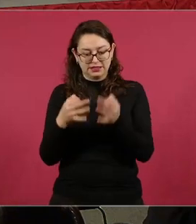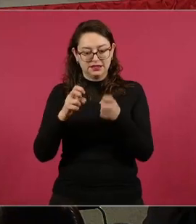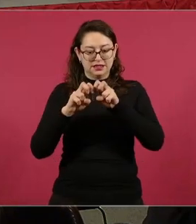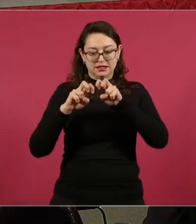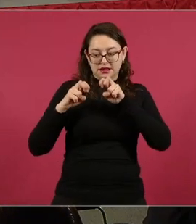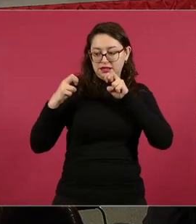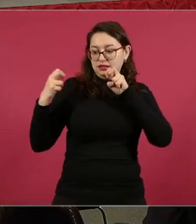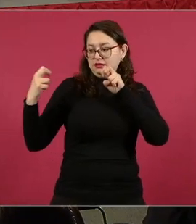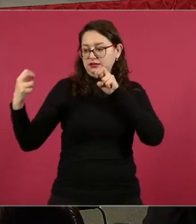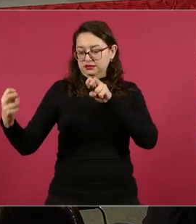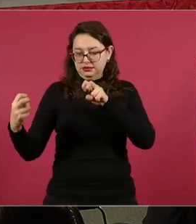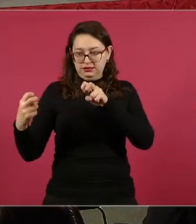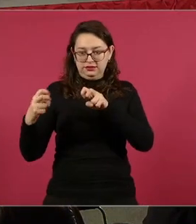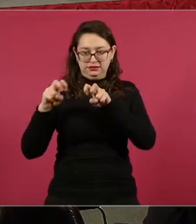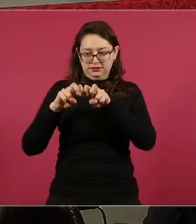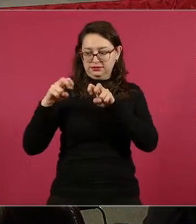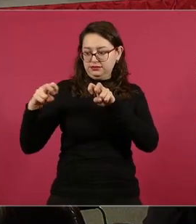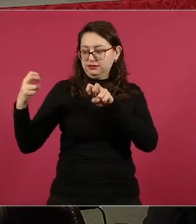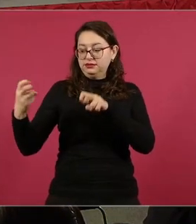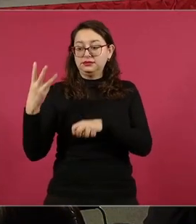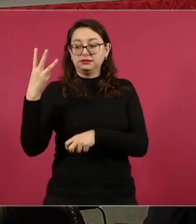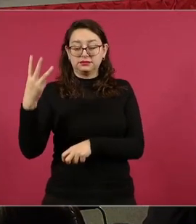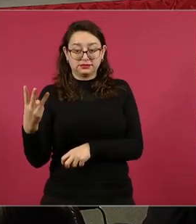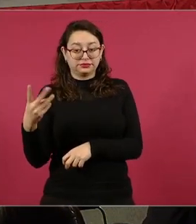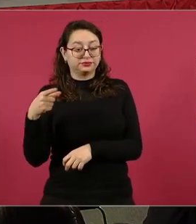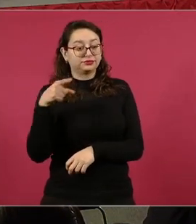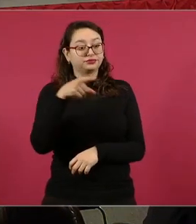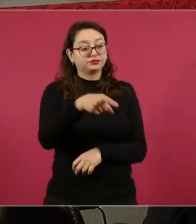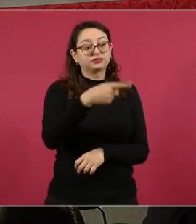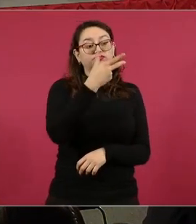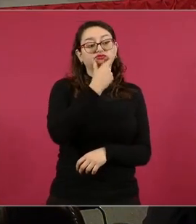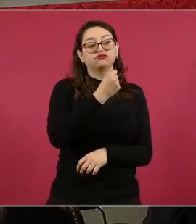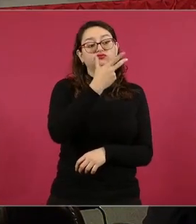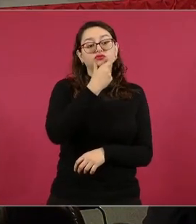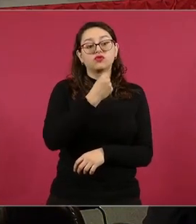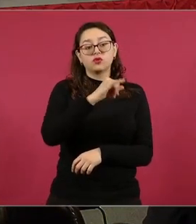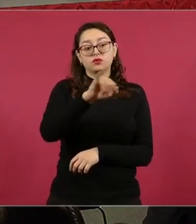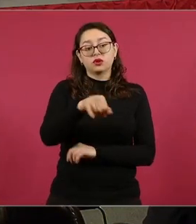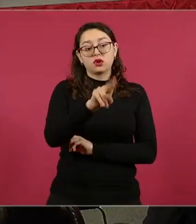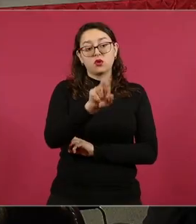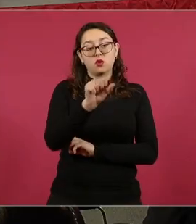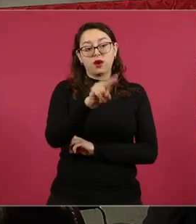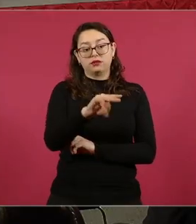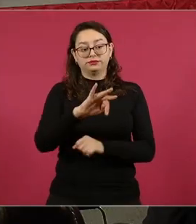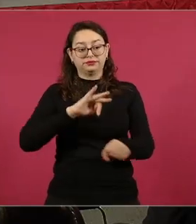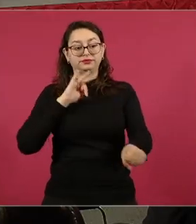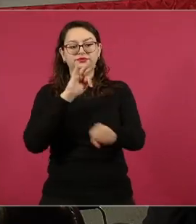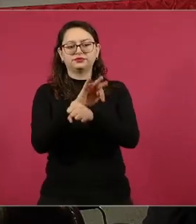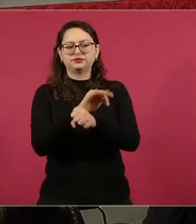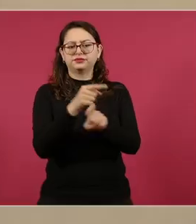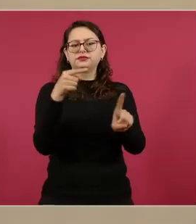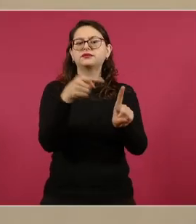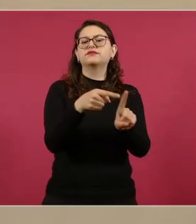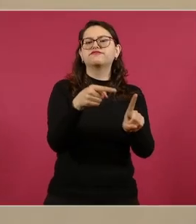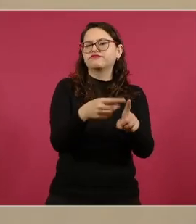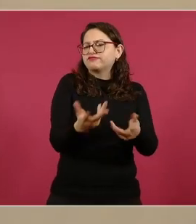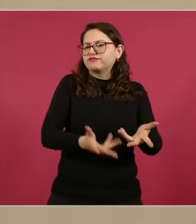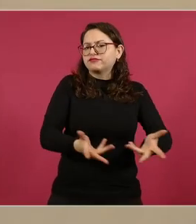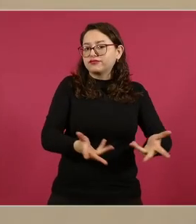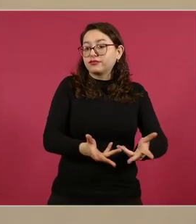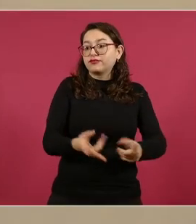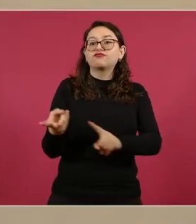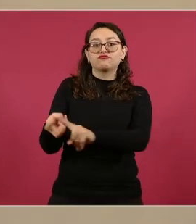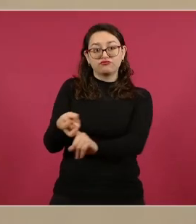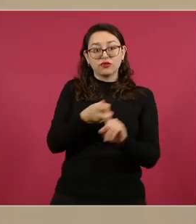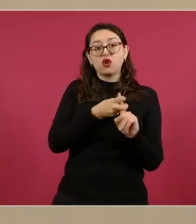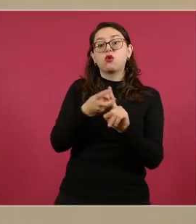quienes favorecen en este caso a un presunto secuestrador, Juan N., quien el 12 de marzo del 2020 ya